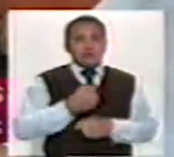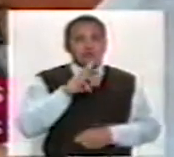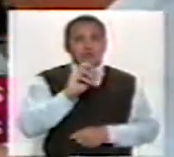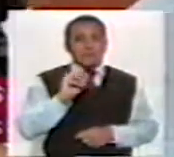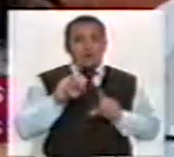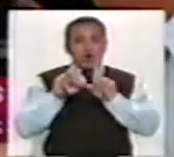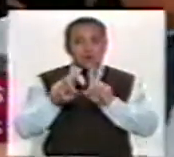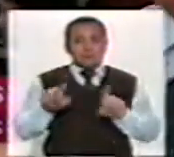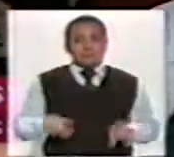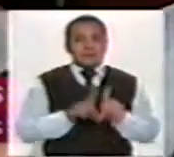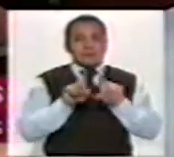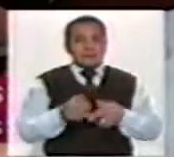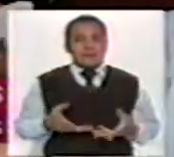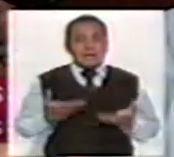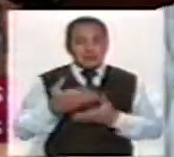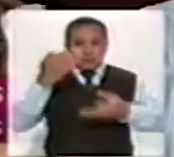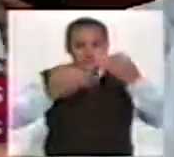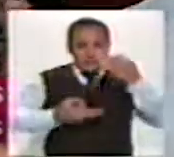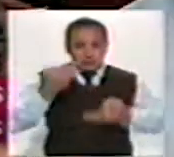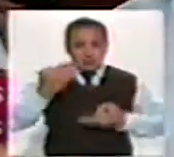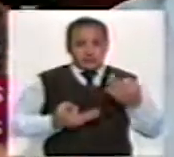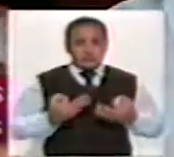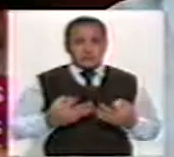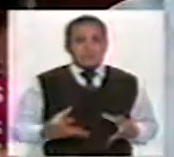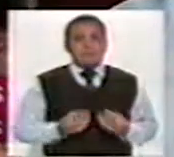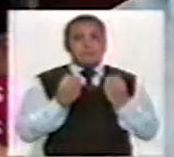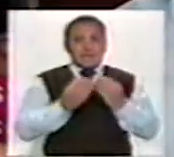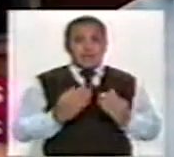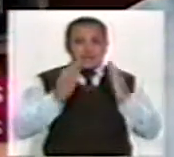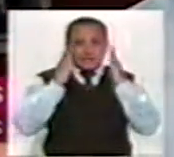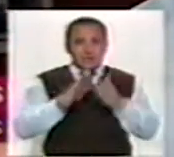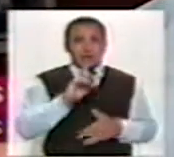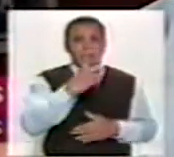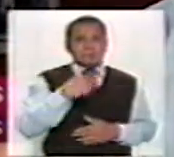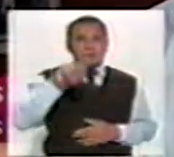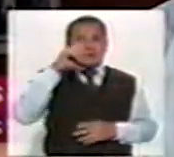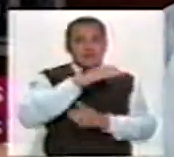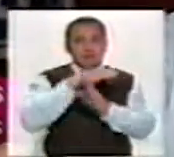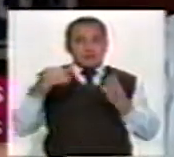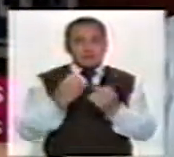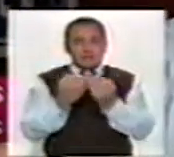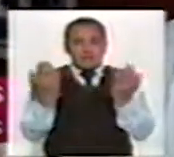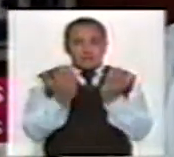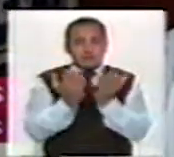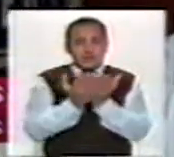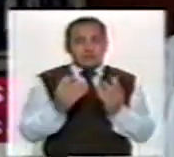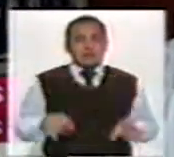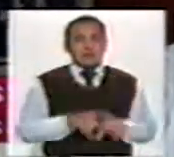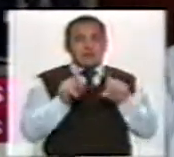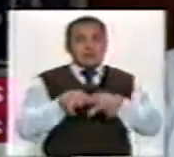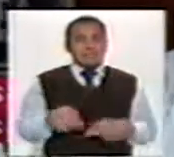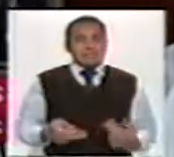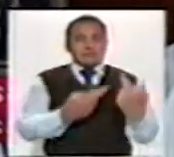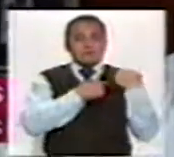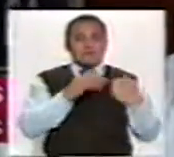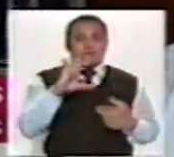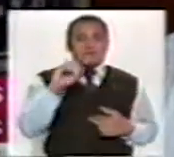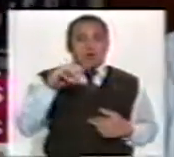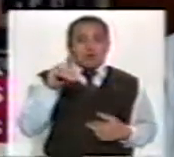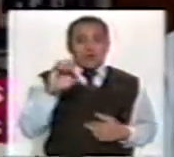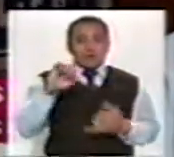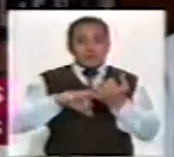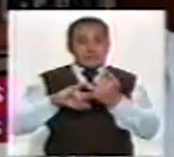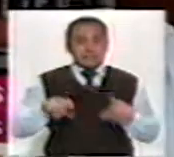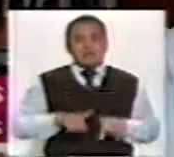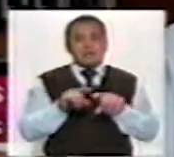que asignó un presupuesto para atender a 1,5 millones de estudiantes. Entonces este encargo Foncodes lo ha